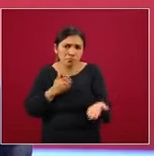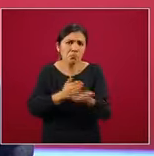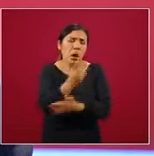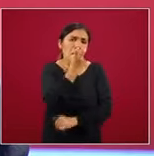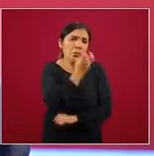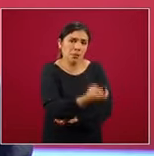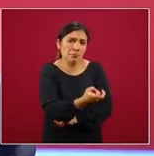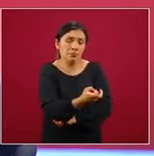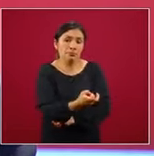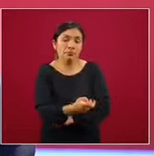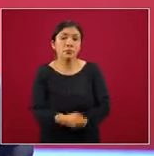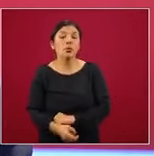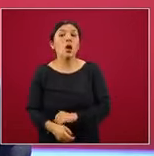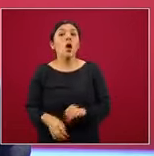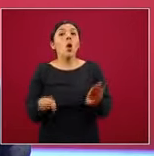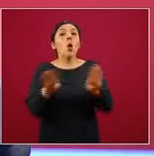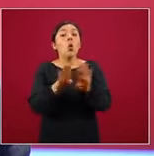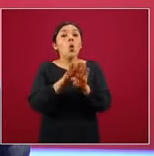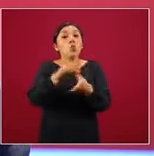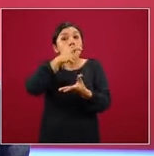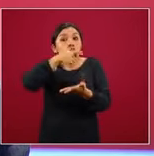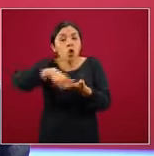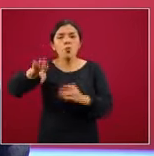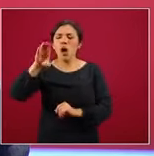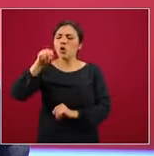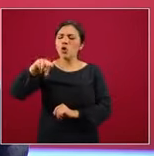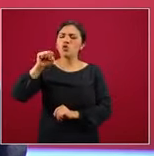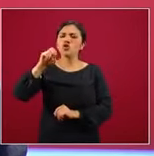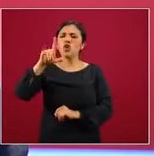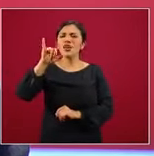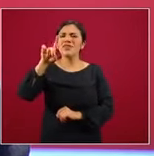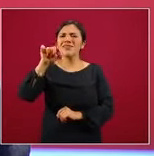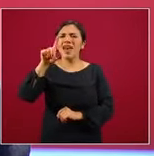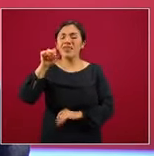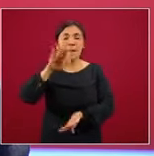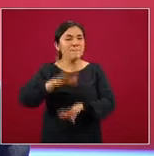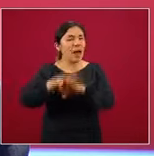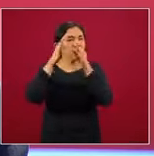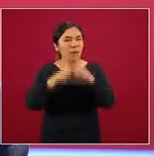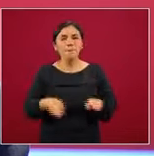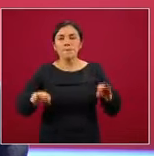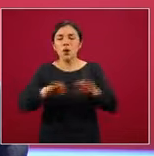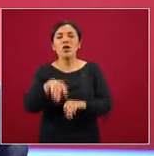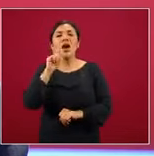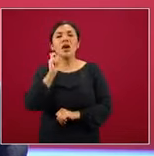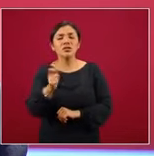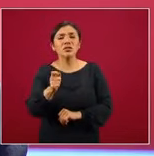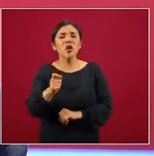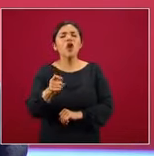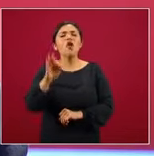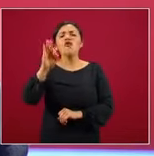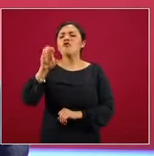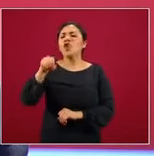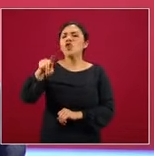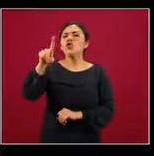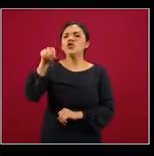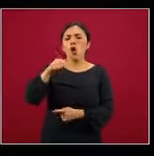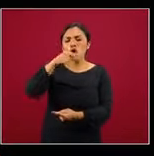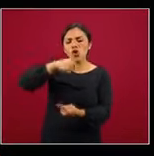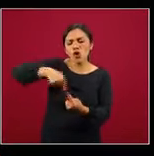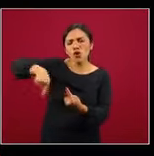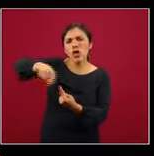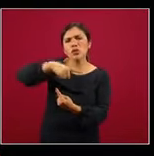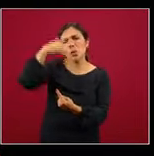eso. Uno de los mecanismos de compra consolidada sumamente importante es el Fondo Rotatorio de